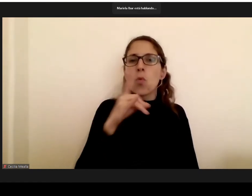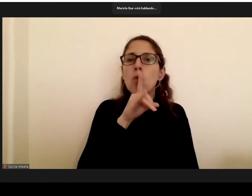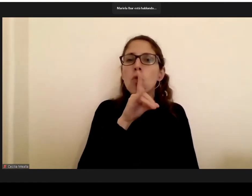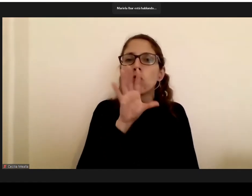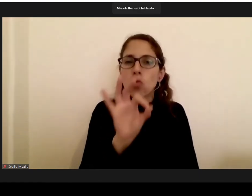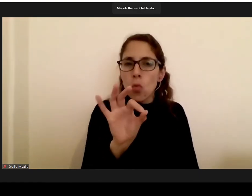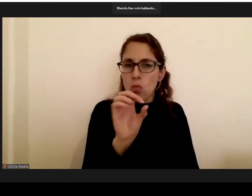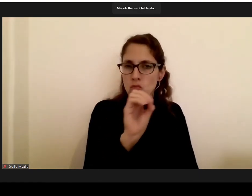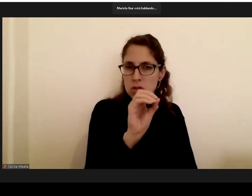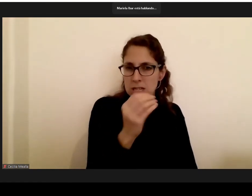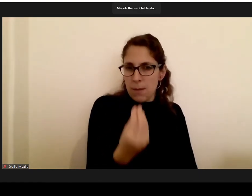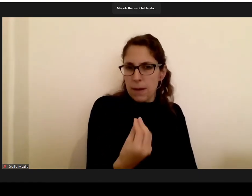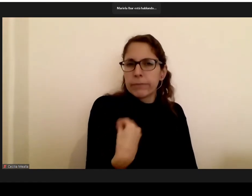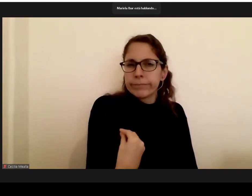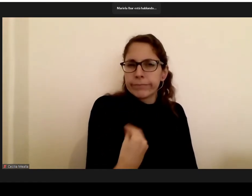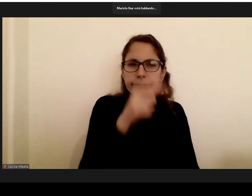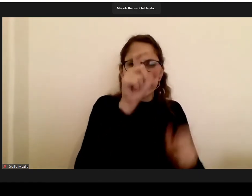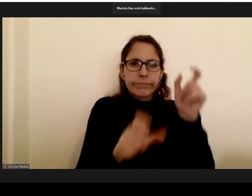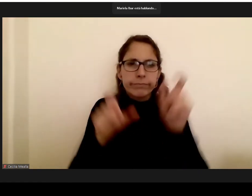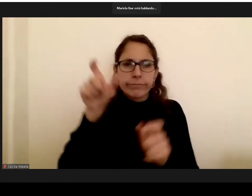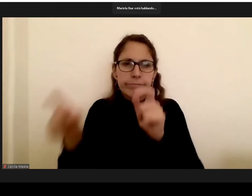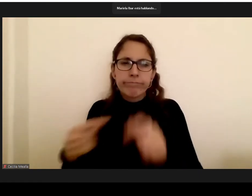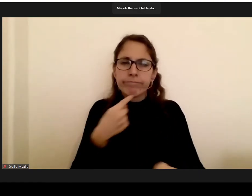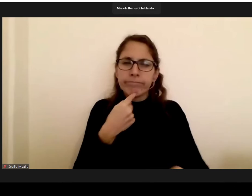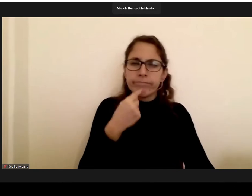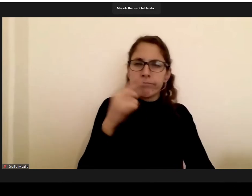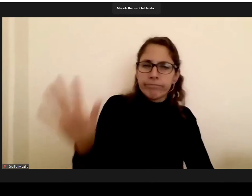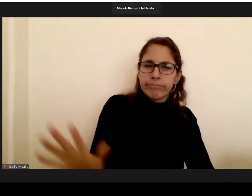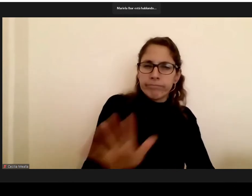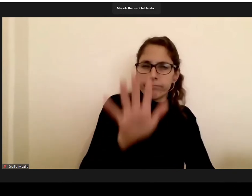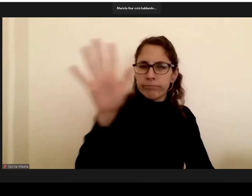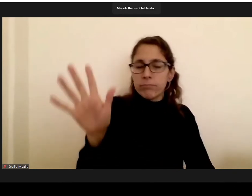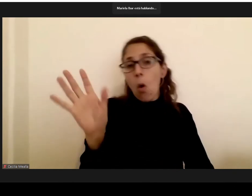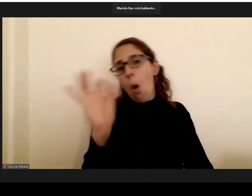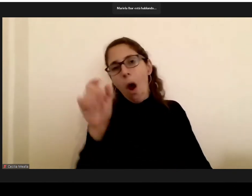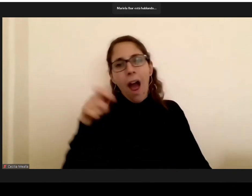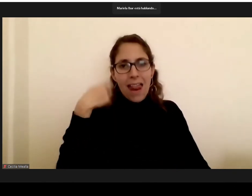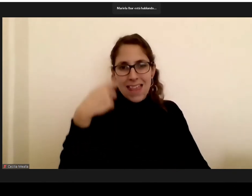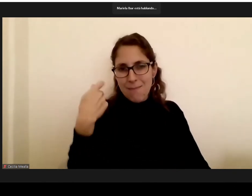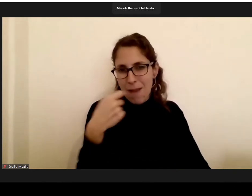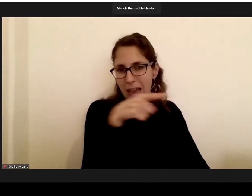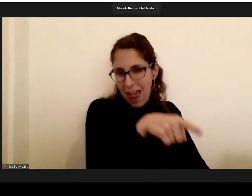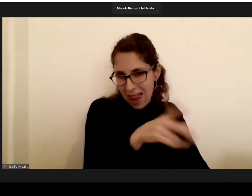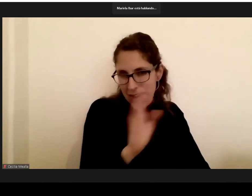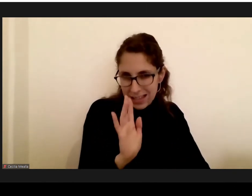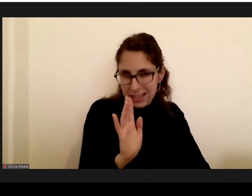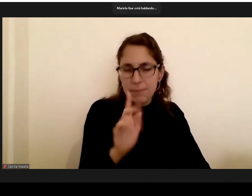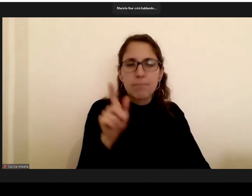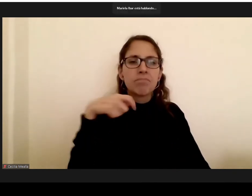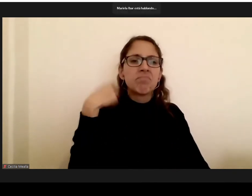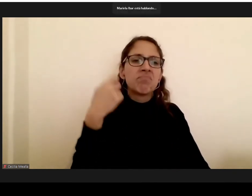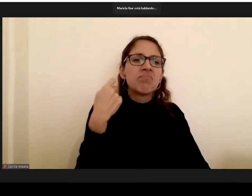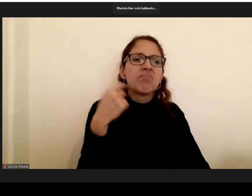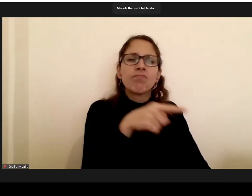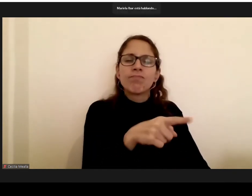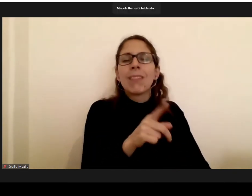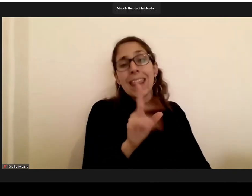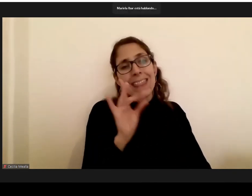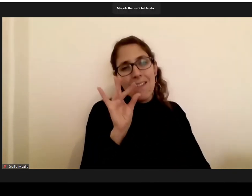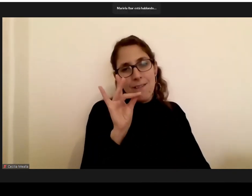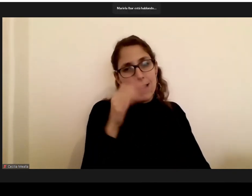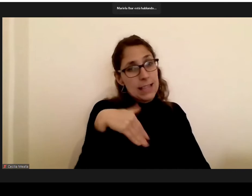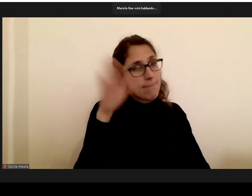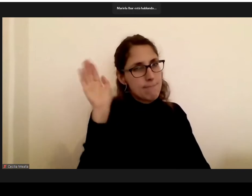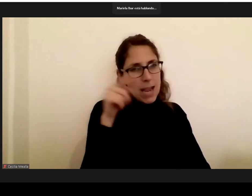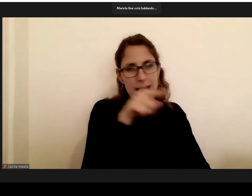personas que tienen, o sospechosas, o en este caso en veterinaria los animales, que tienen, que es más difícil en animales este